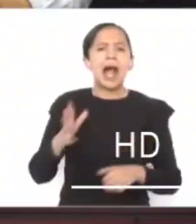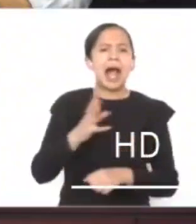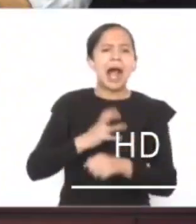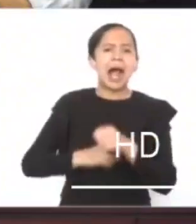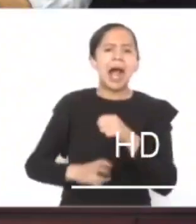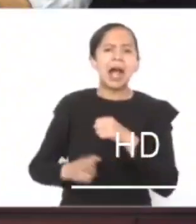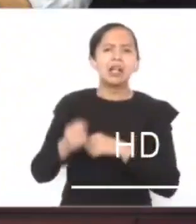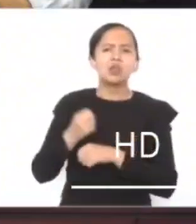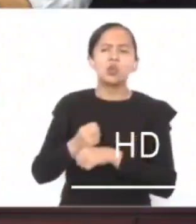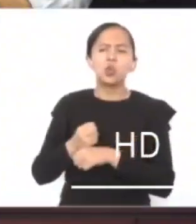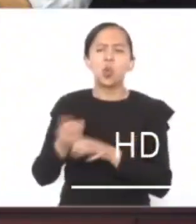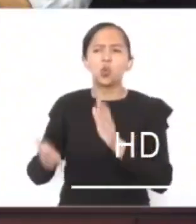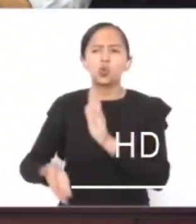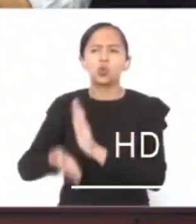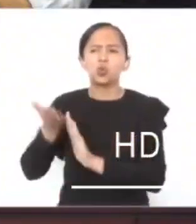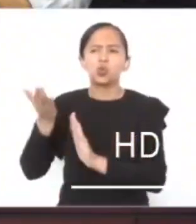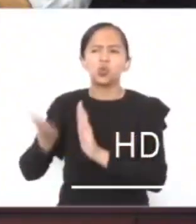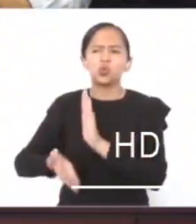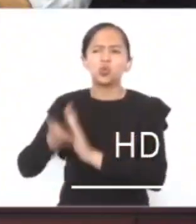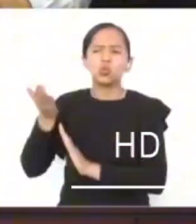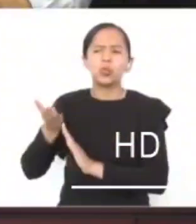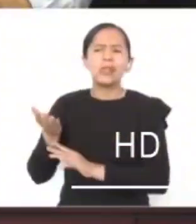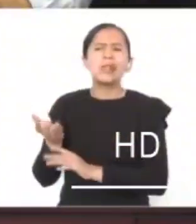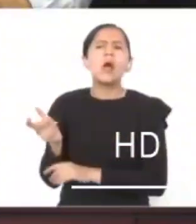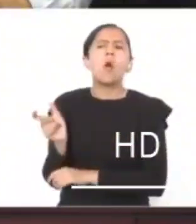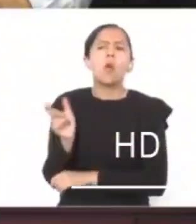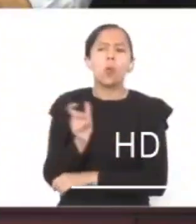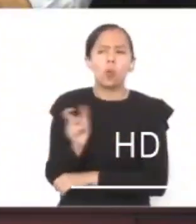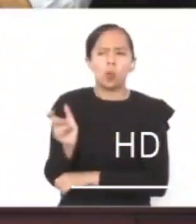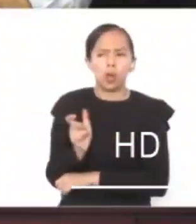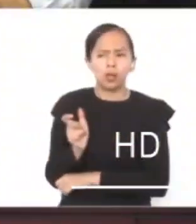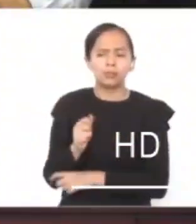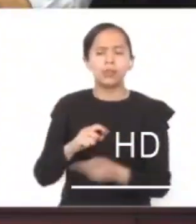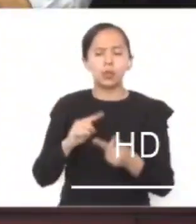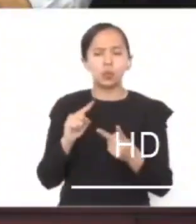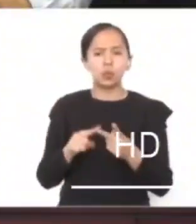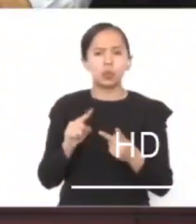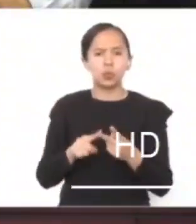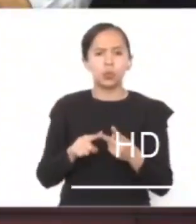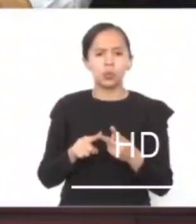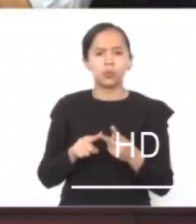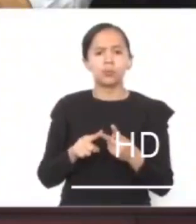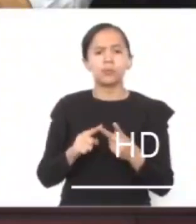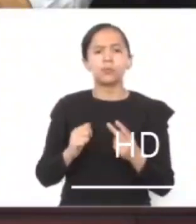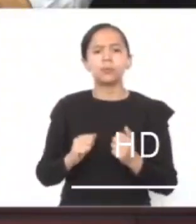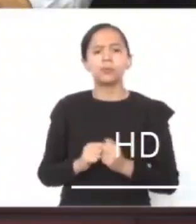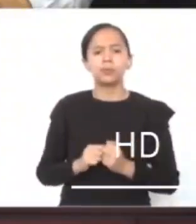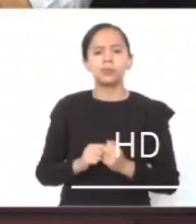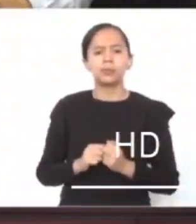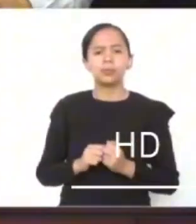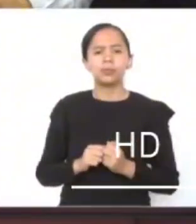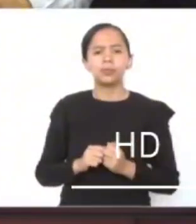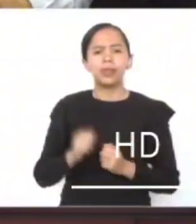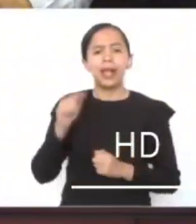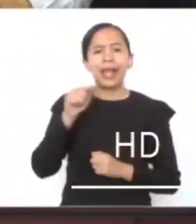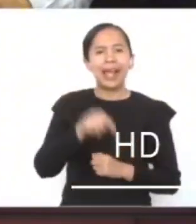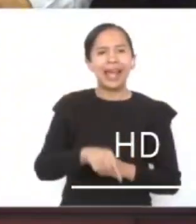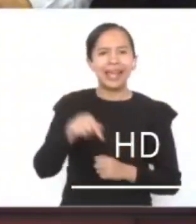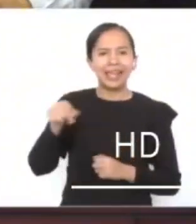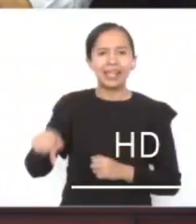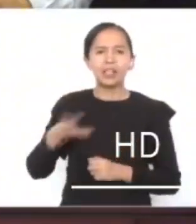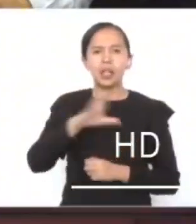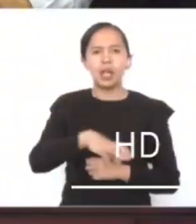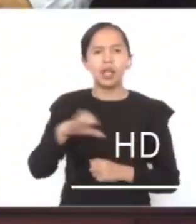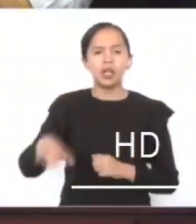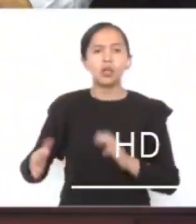de construcción de cada uno de los inmuebles. Segundo, si acaso cuántos estaban construidos con